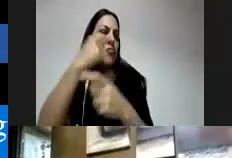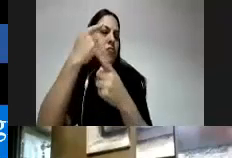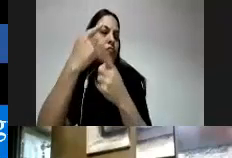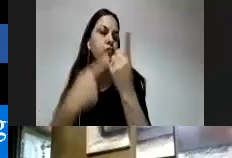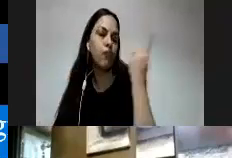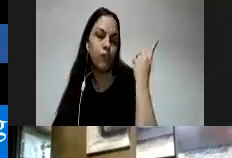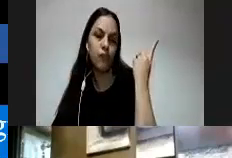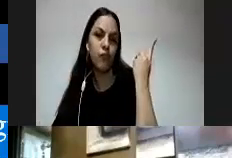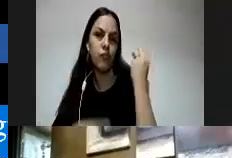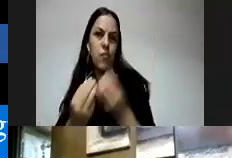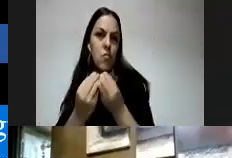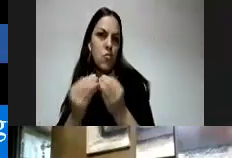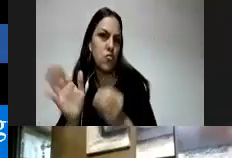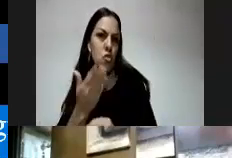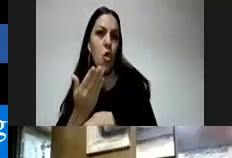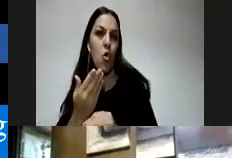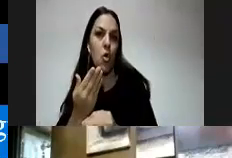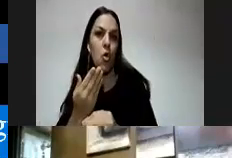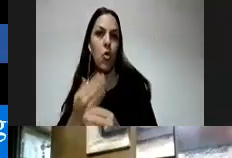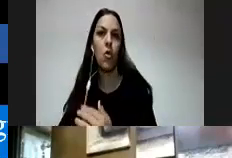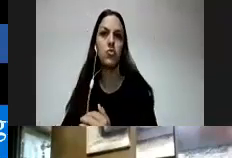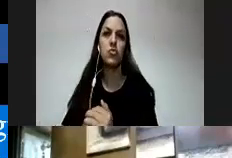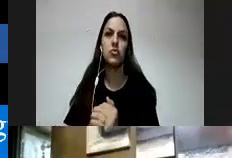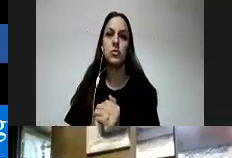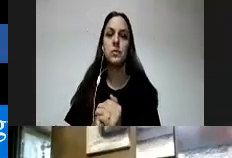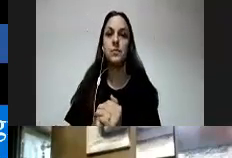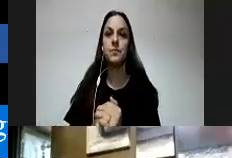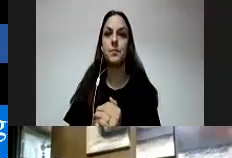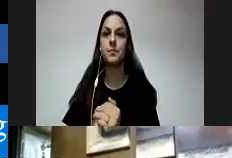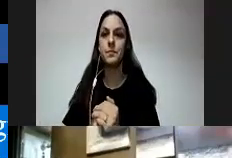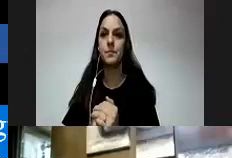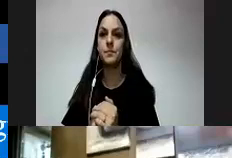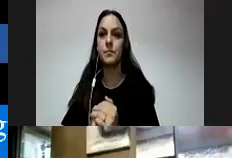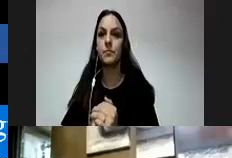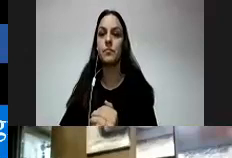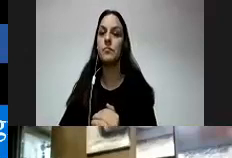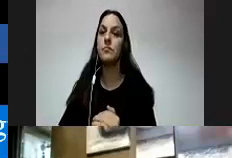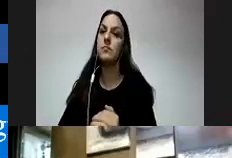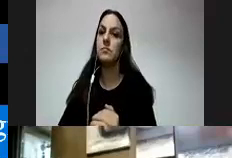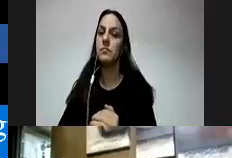al contralor de la Autoridad Nacional de Corta, Media y Larga Distancia.